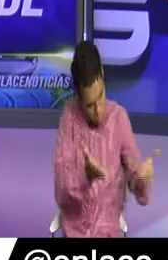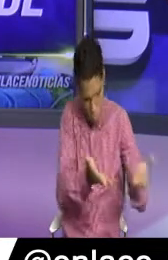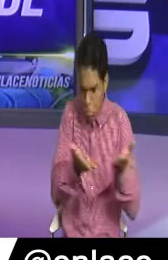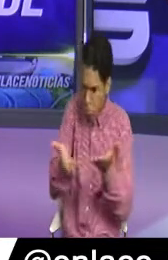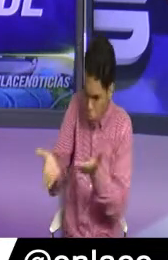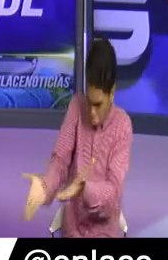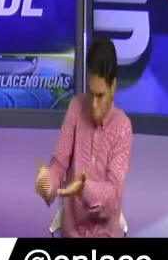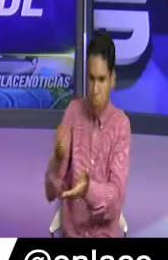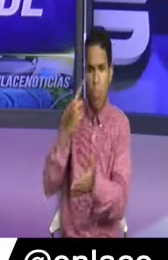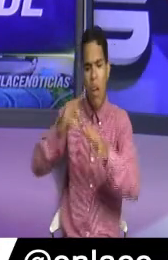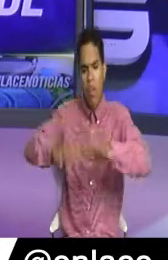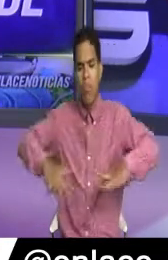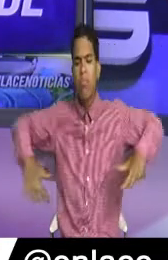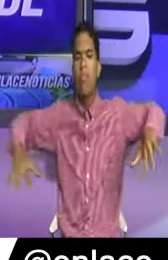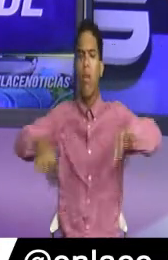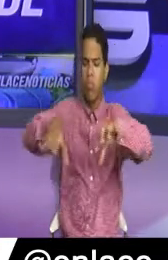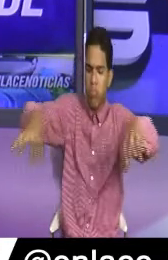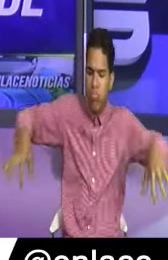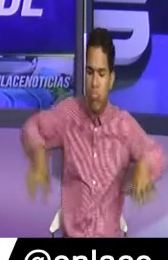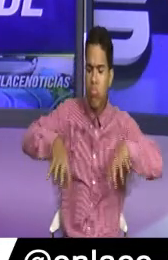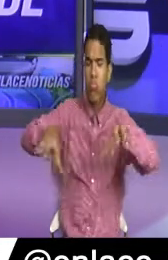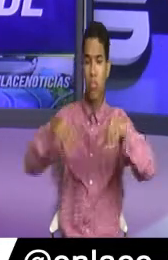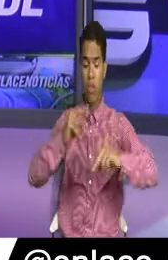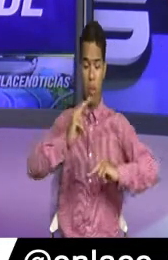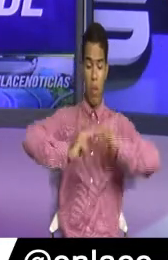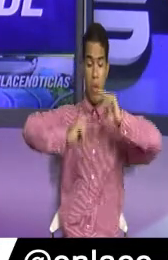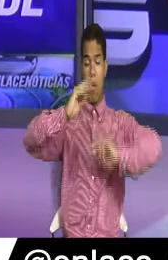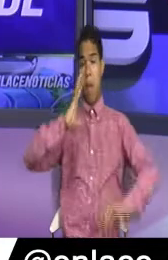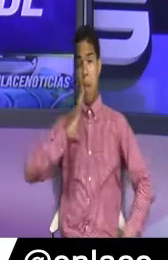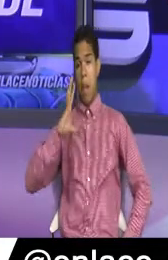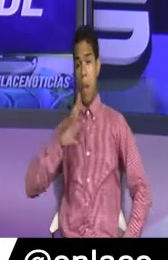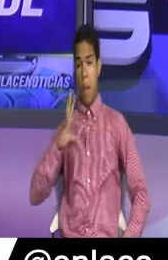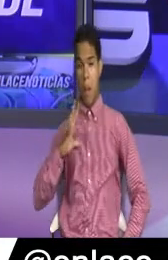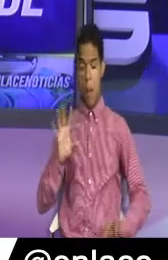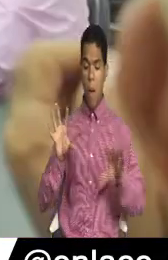actividades. Las modernas oficinas están ubicadas en el antiguo Edazaba.